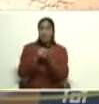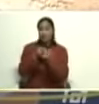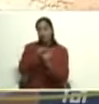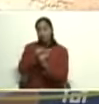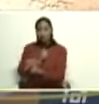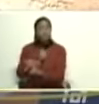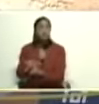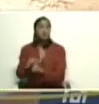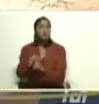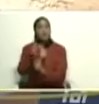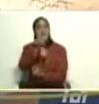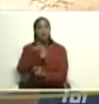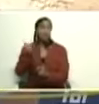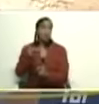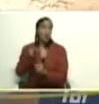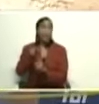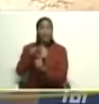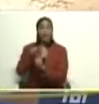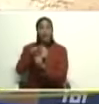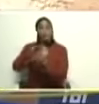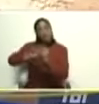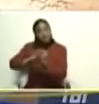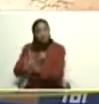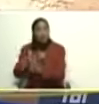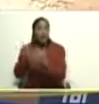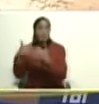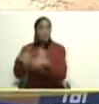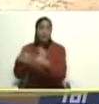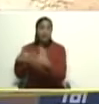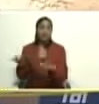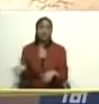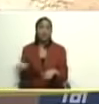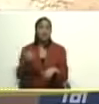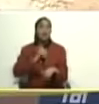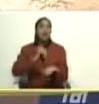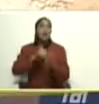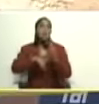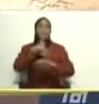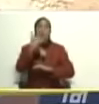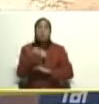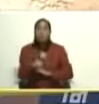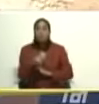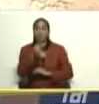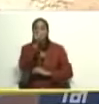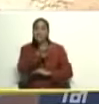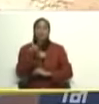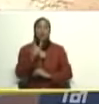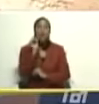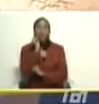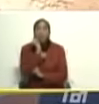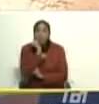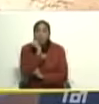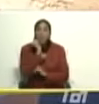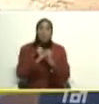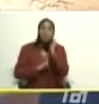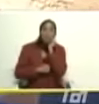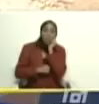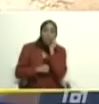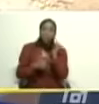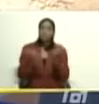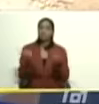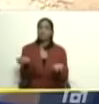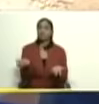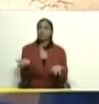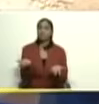empresa, cualquier proyecto del minimalismo, compañera, compañero. Y le agregué punto